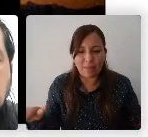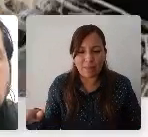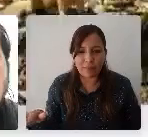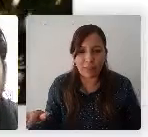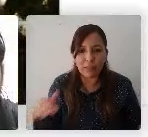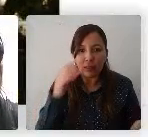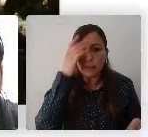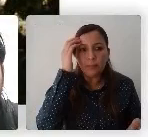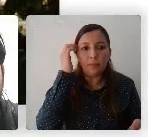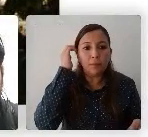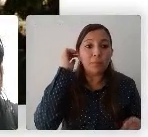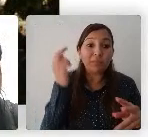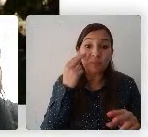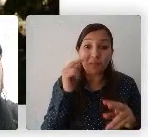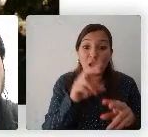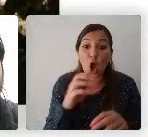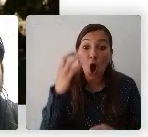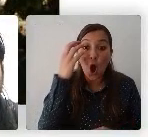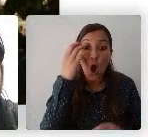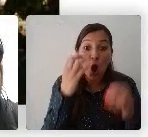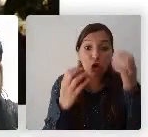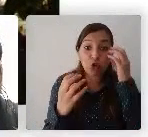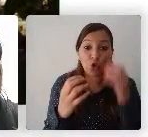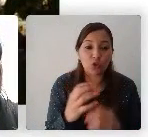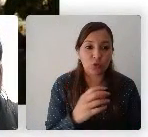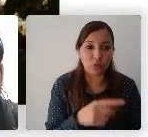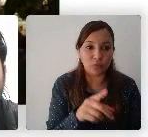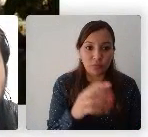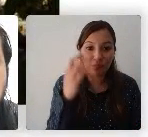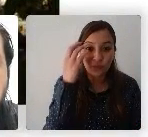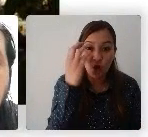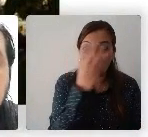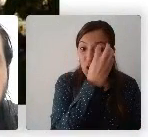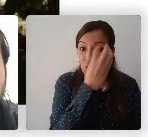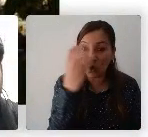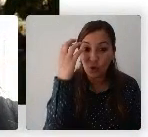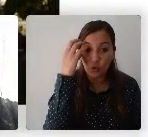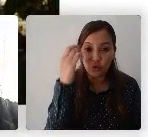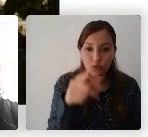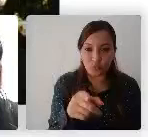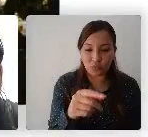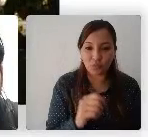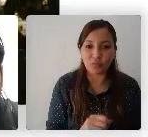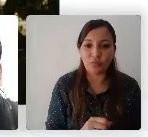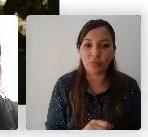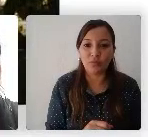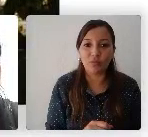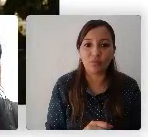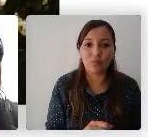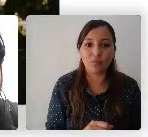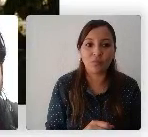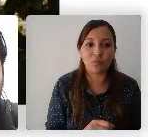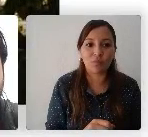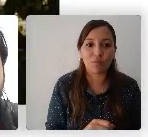de Chaparrí, desde ya es un espacio muy interesante que promueve la conservación y el rescate de especies endémicas como la